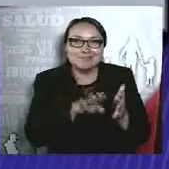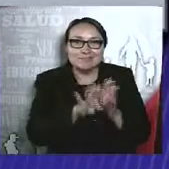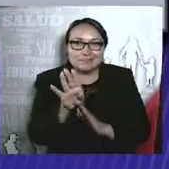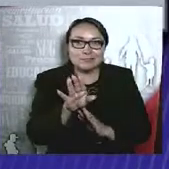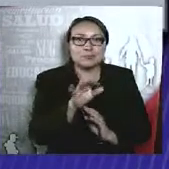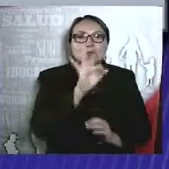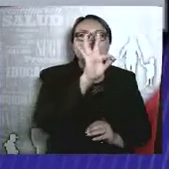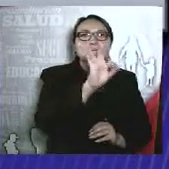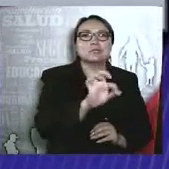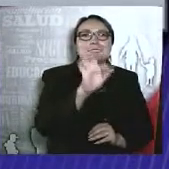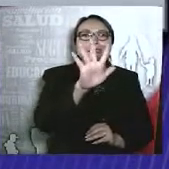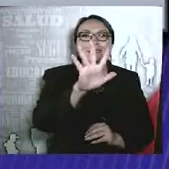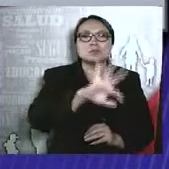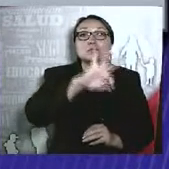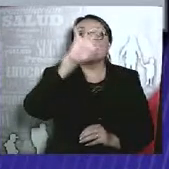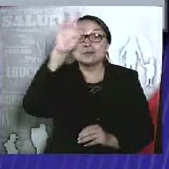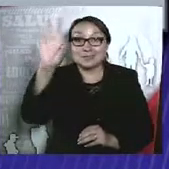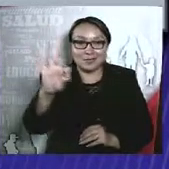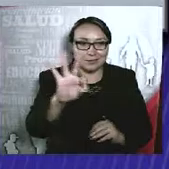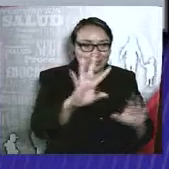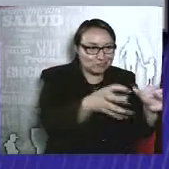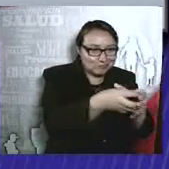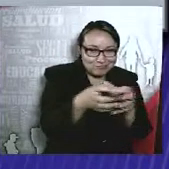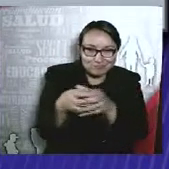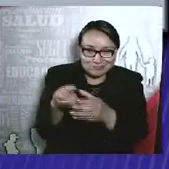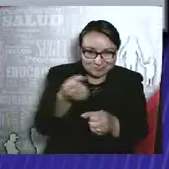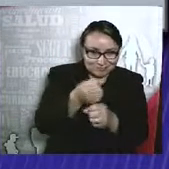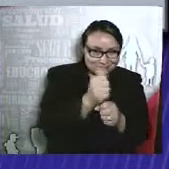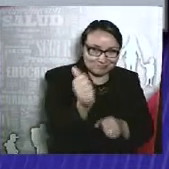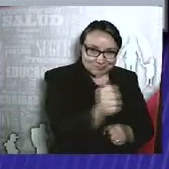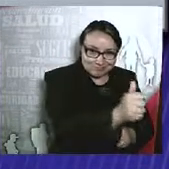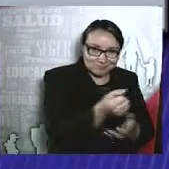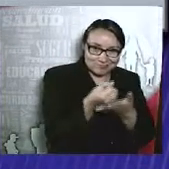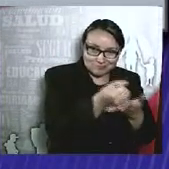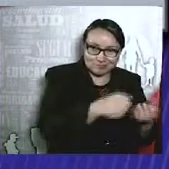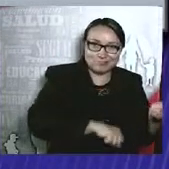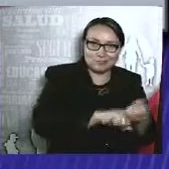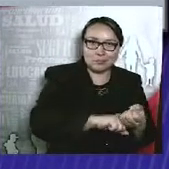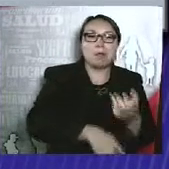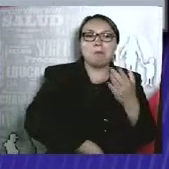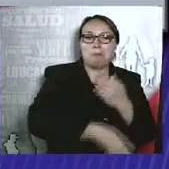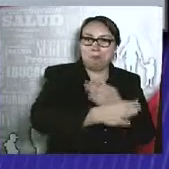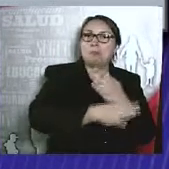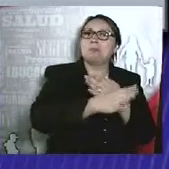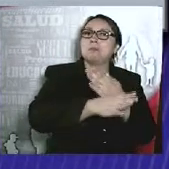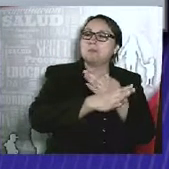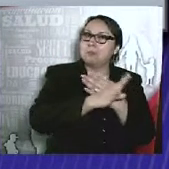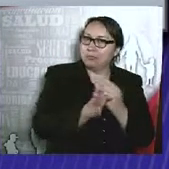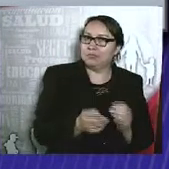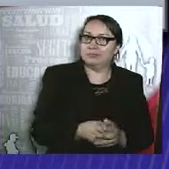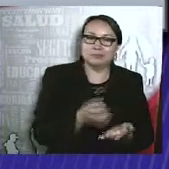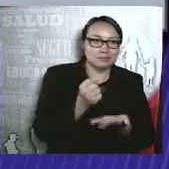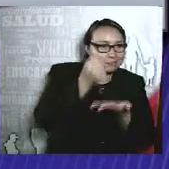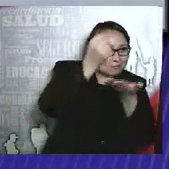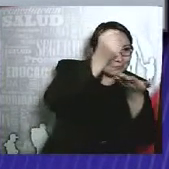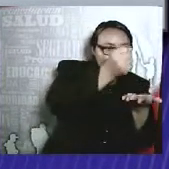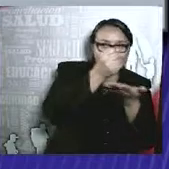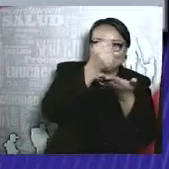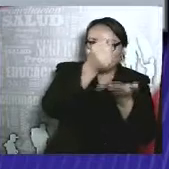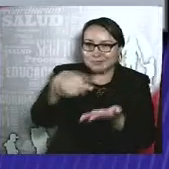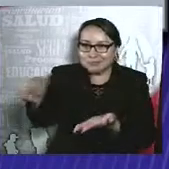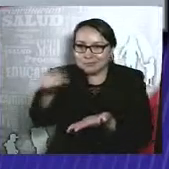el 85% de esas unidades de negocio sigue abierta, sigue funcionando. Es decir, ese capital que se invirtió